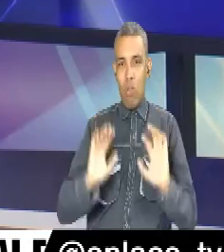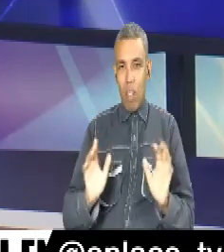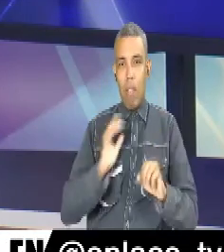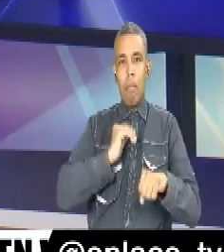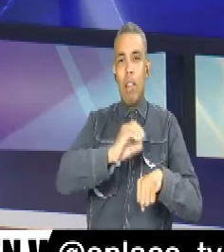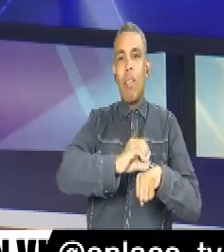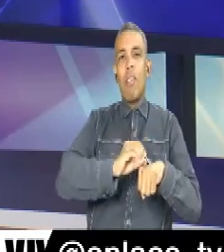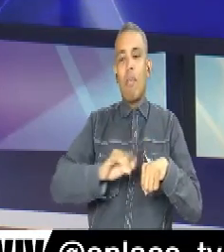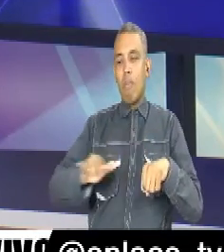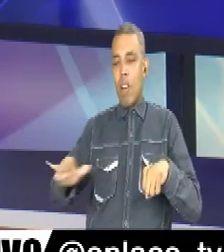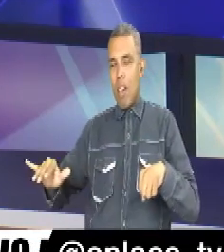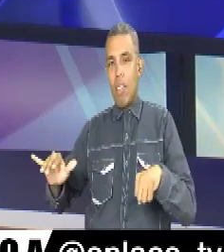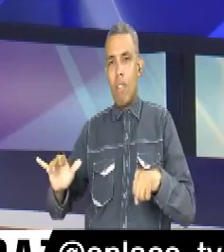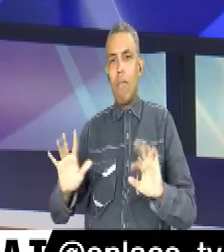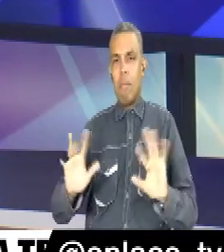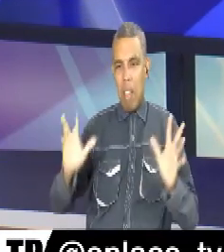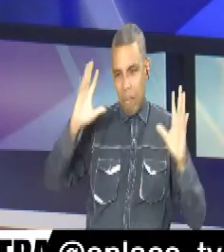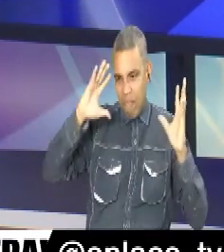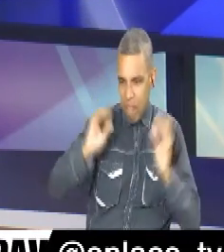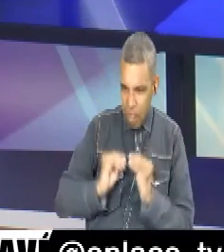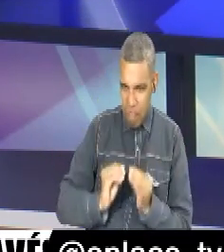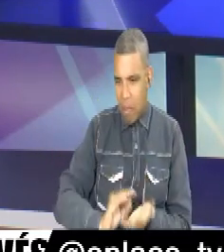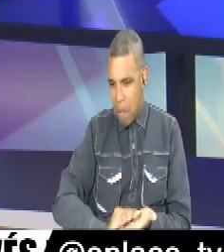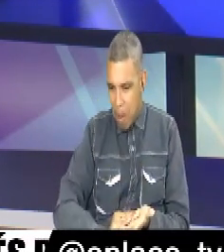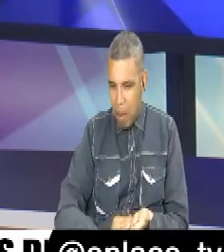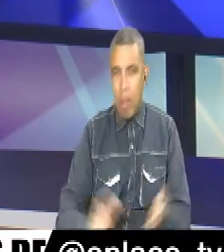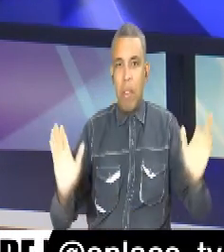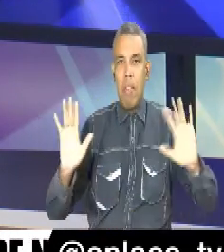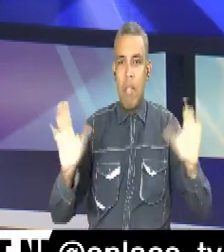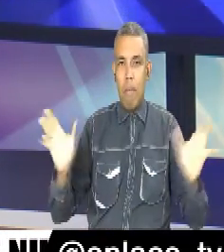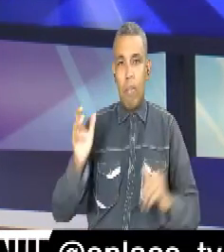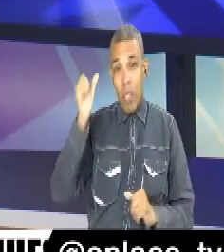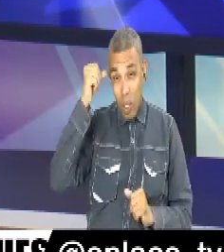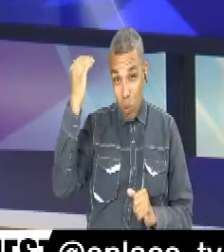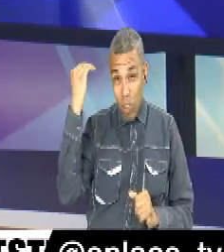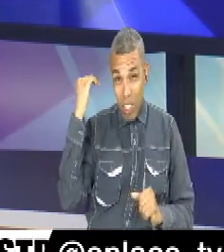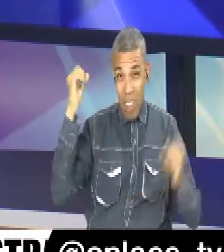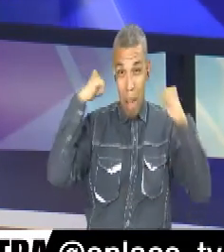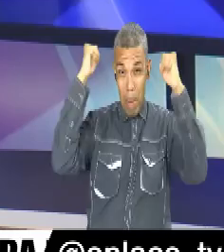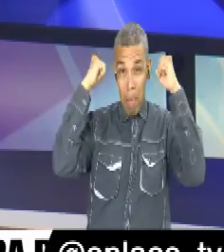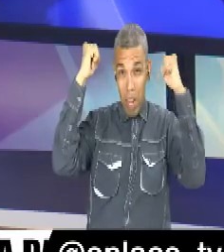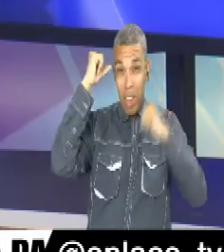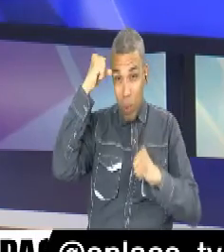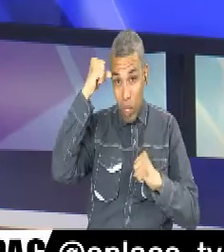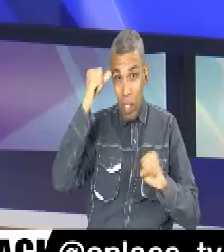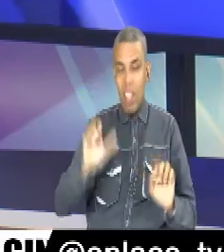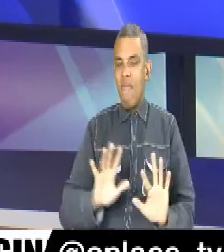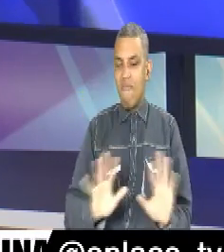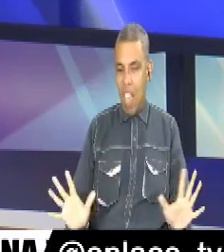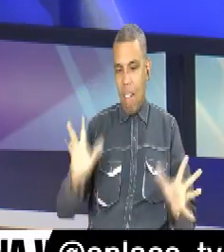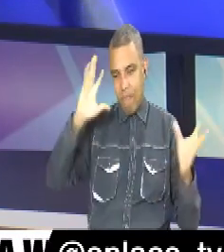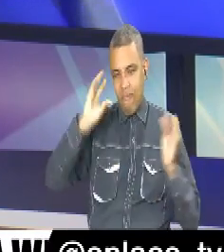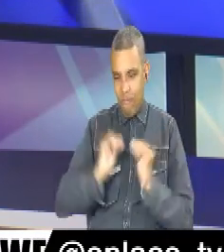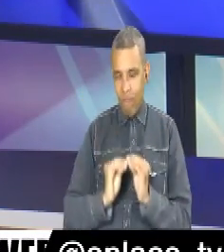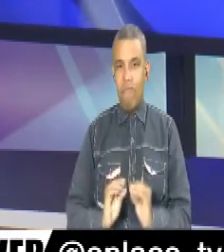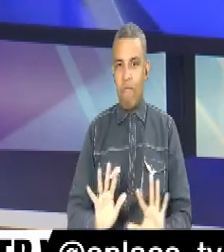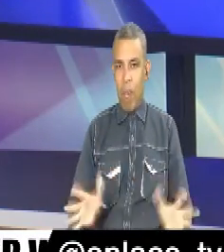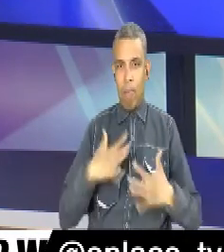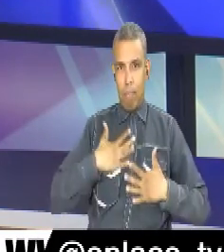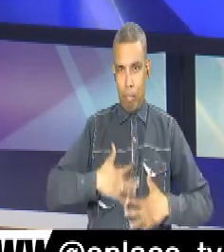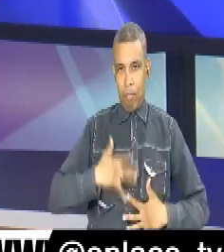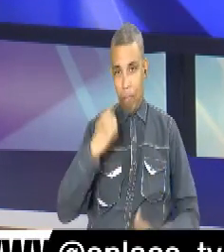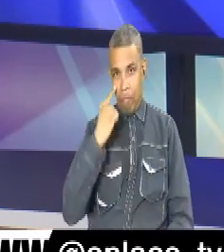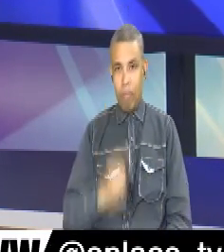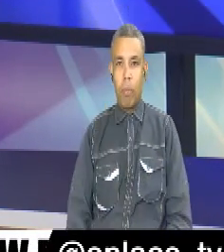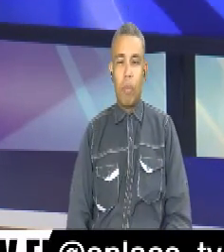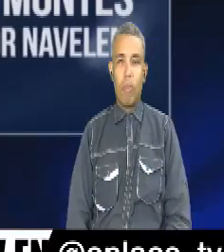Magdalena. Recordemos que hace 8 días estas personas realizaban protestas a las afueras de las instalaciones de Cor Magdalena en nuestra ciudad. Escuchen con